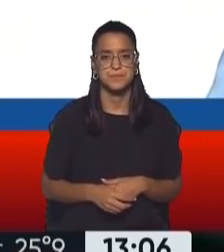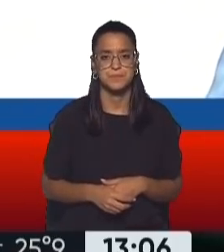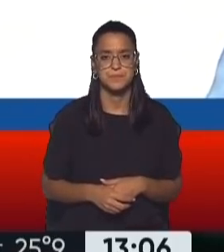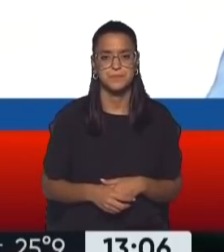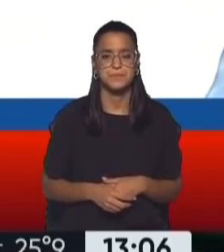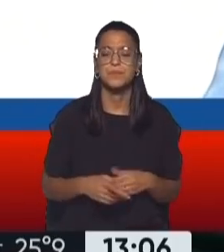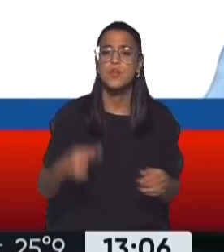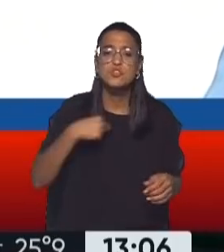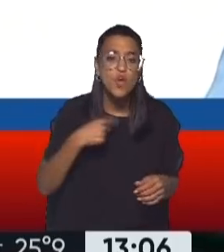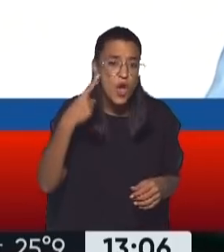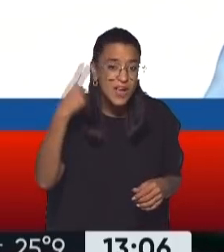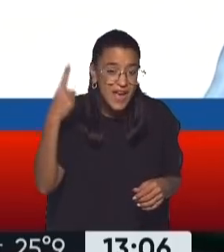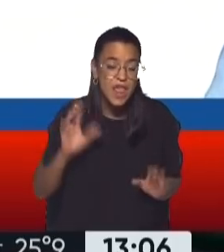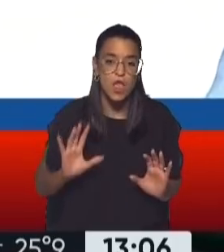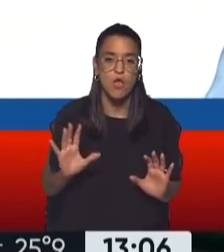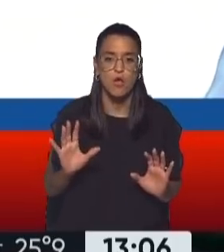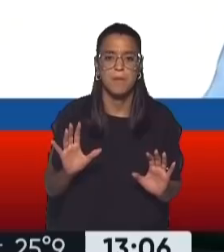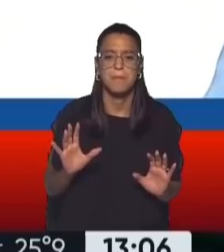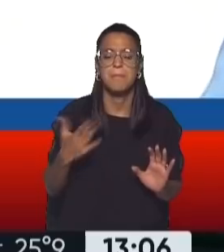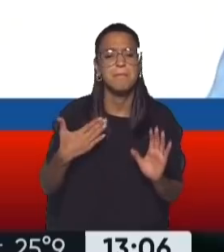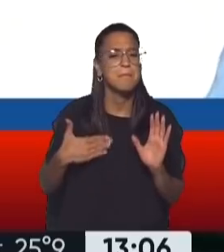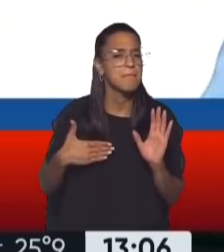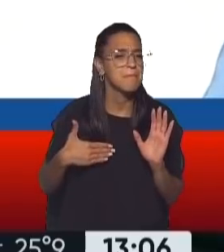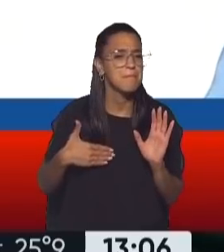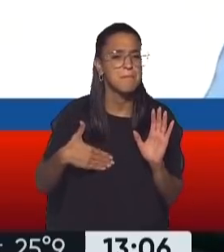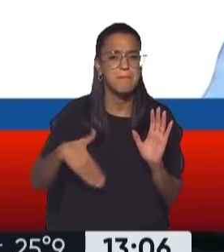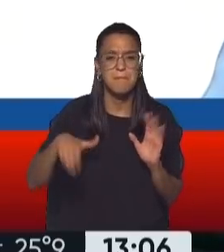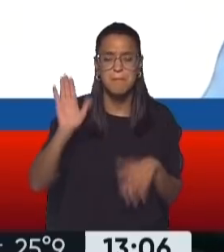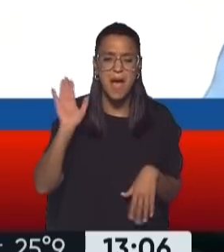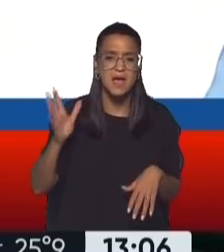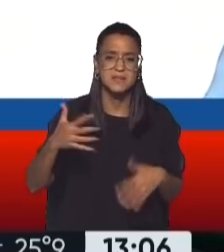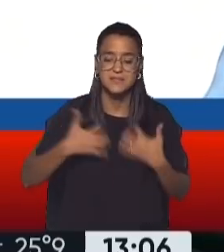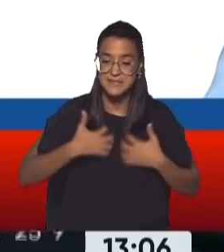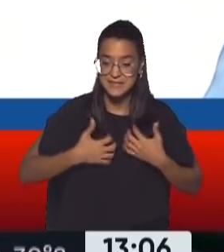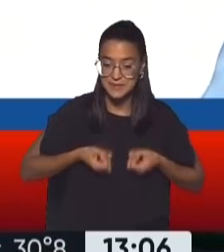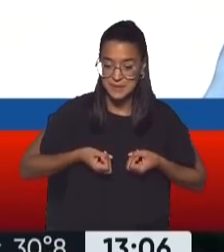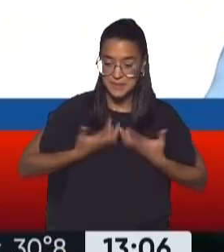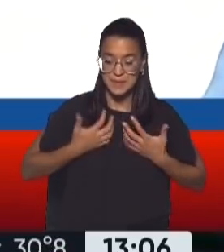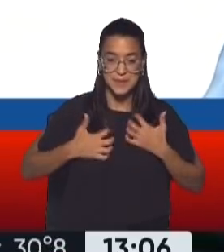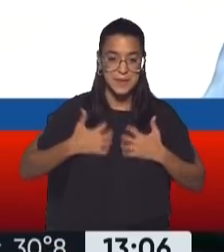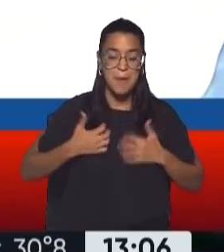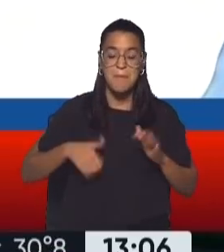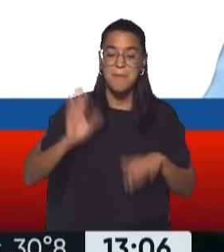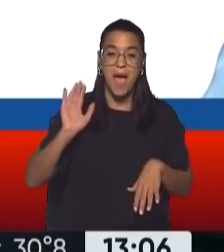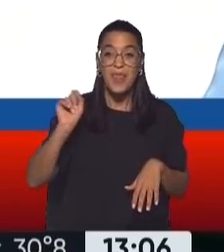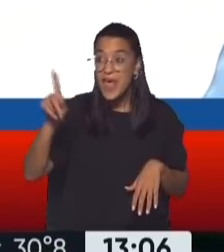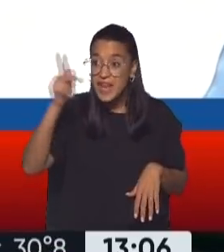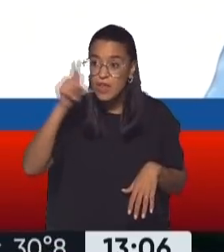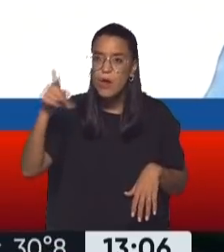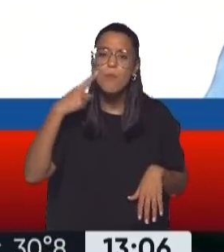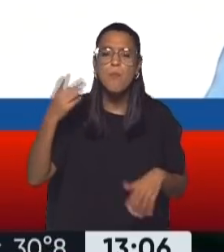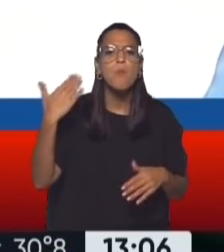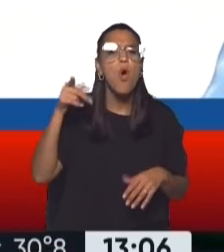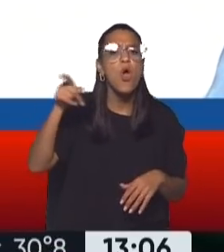Y creo que lo que más me entusiasmaba de Néstor era esa capacidad